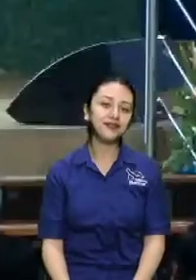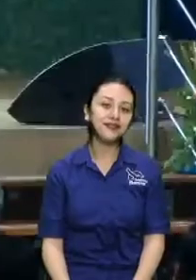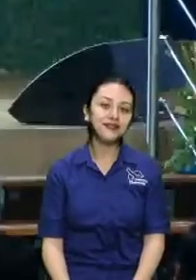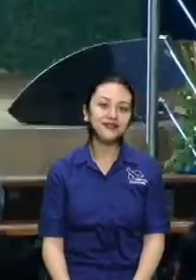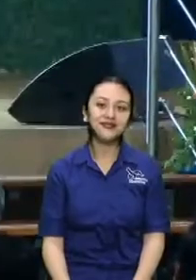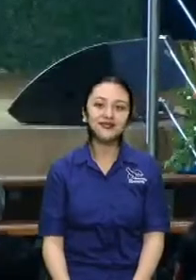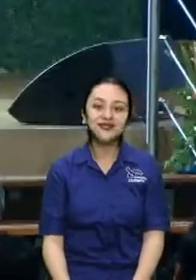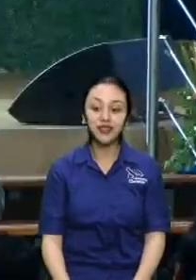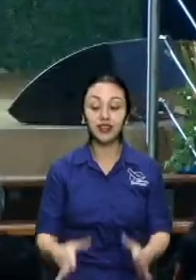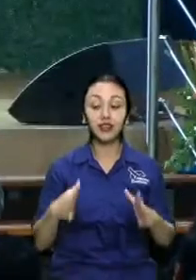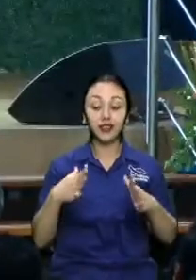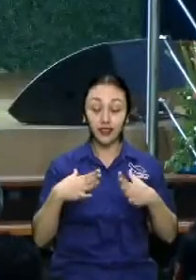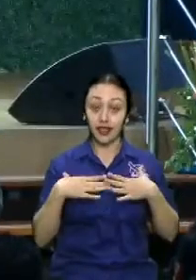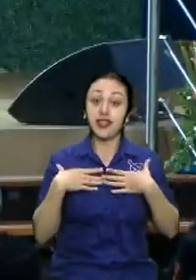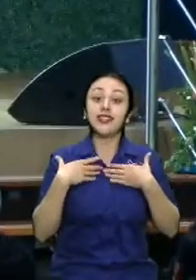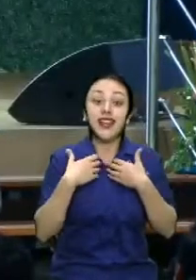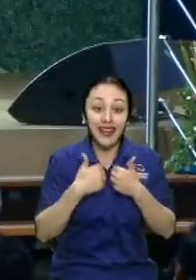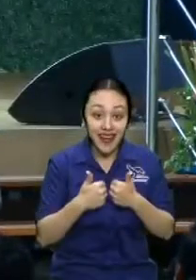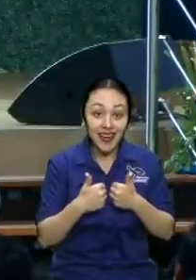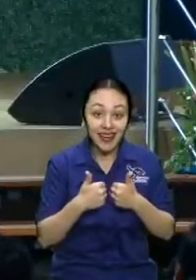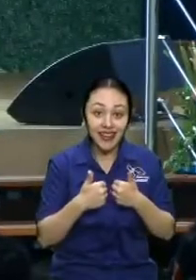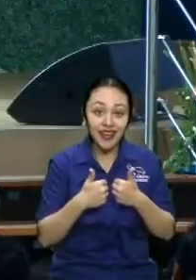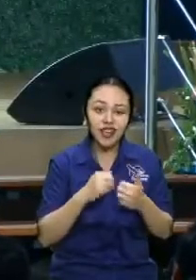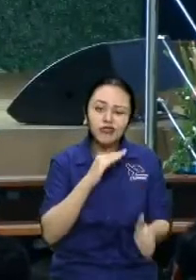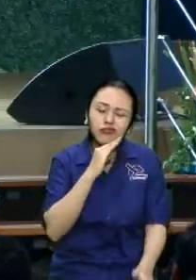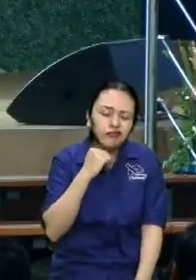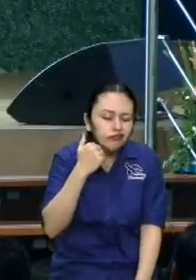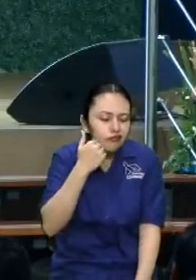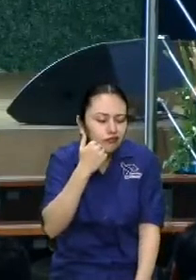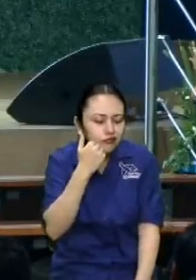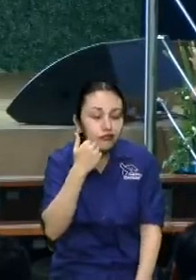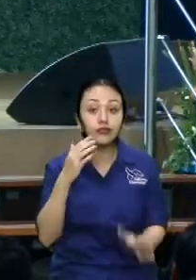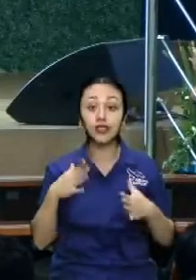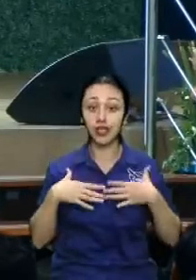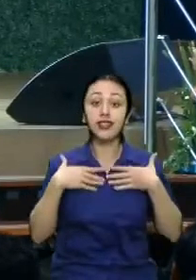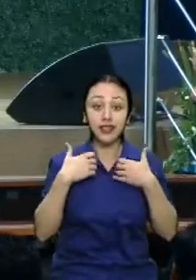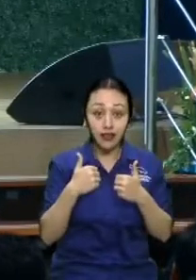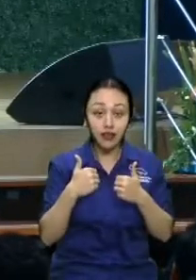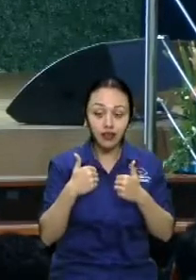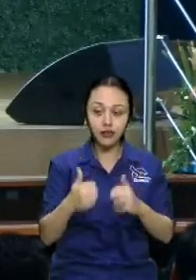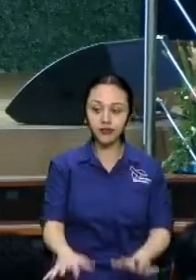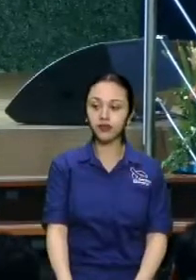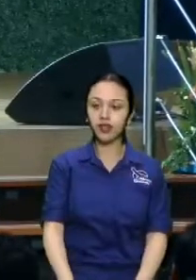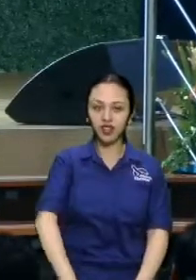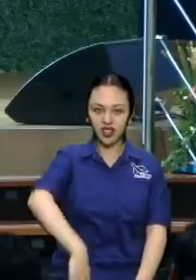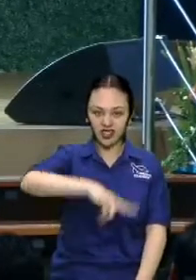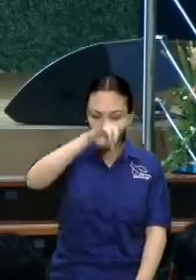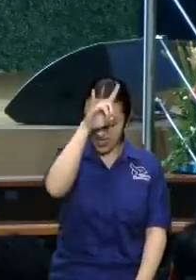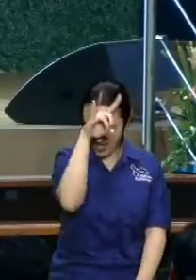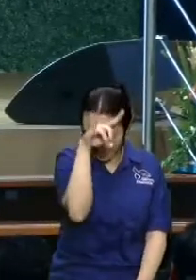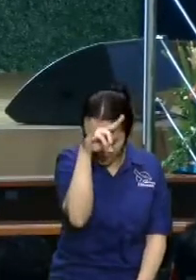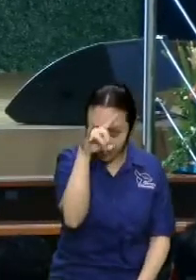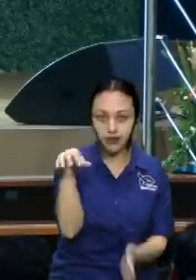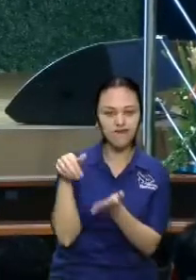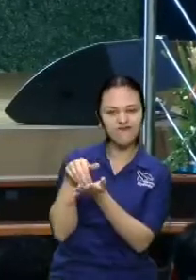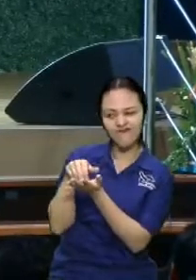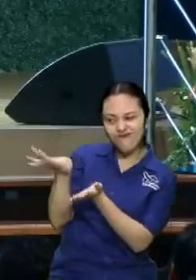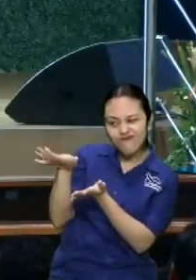Para sanar enfermos. Eso está chilerísimo, sanar enfermos, ¿verdad? Echaba fuera demonios.